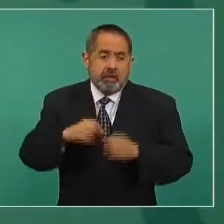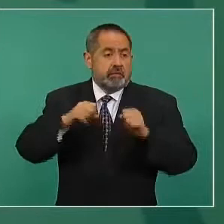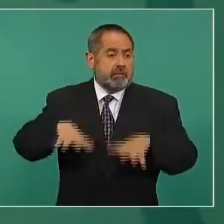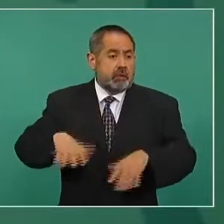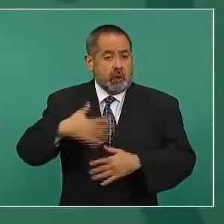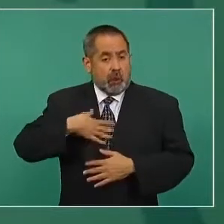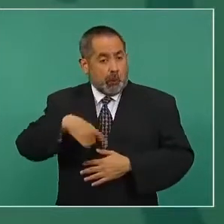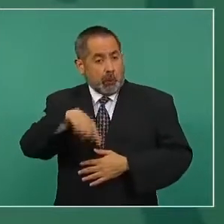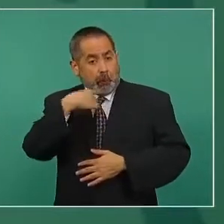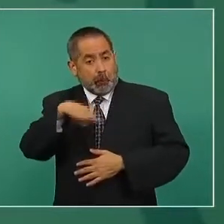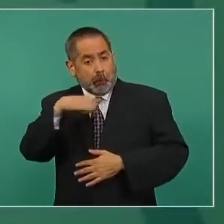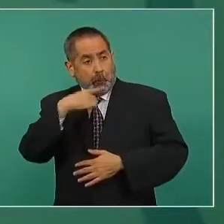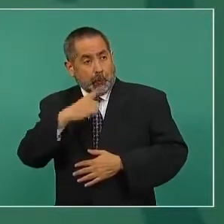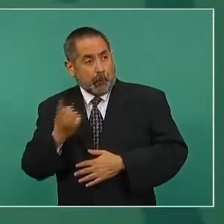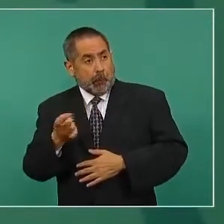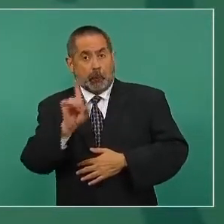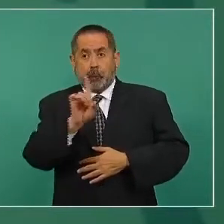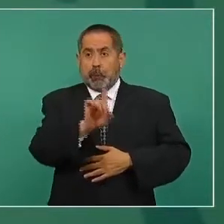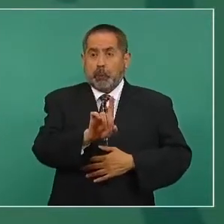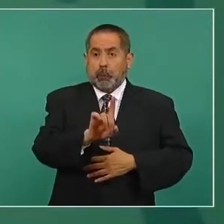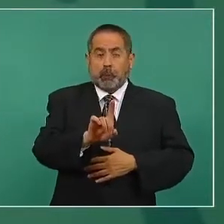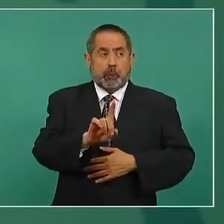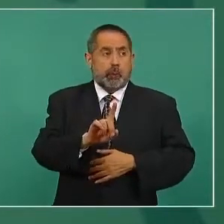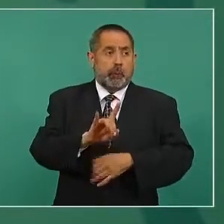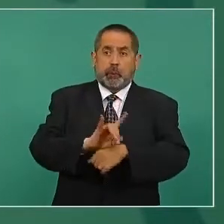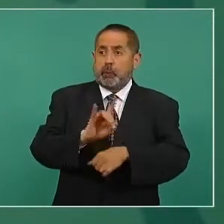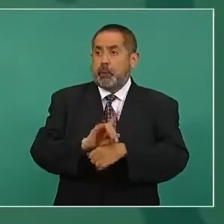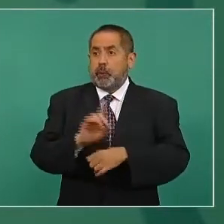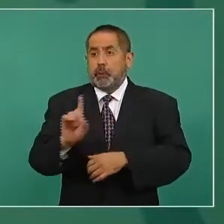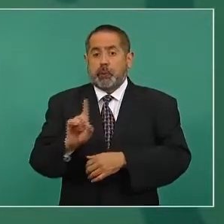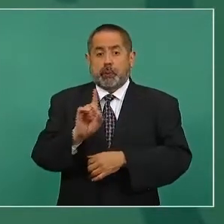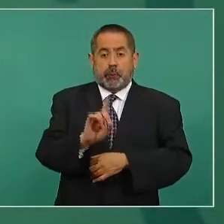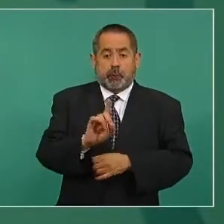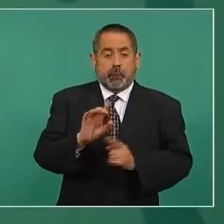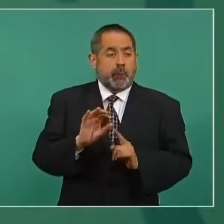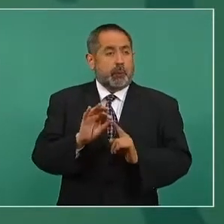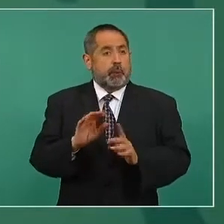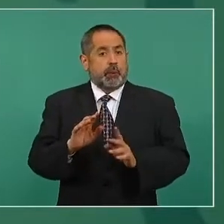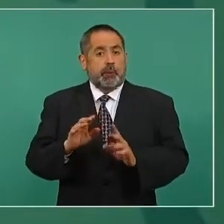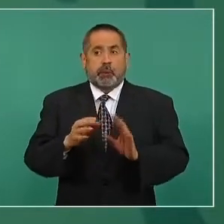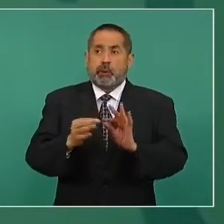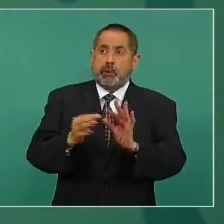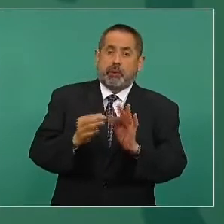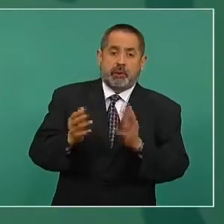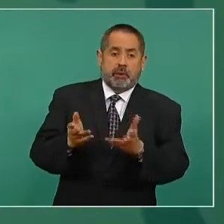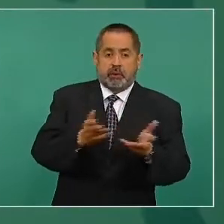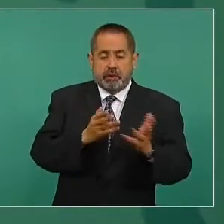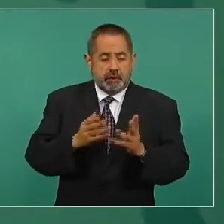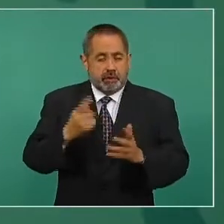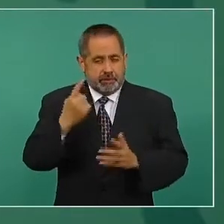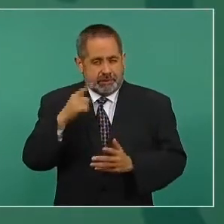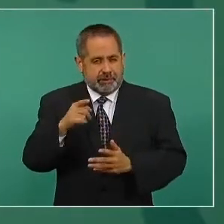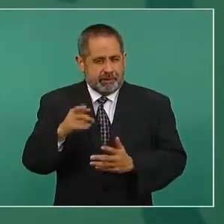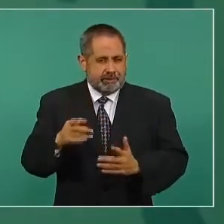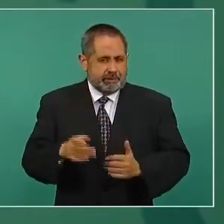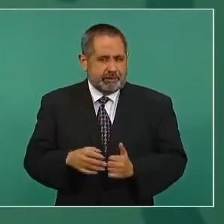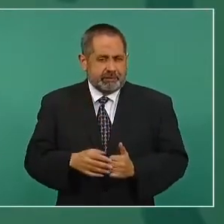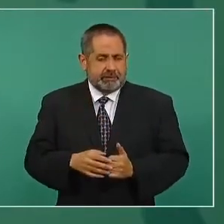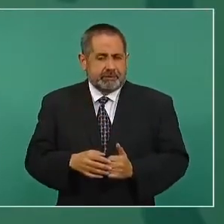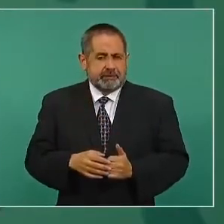florero, solo de adorno, solo para que